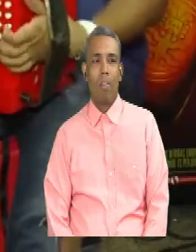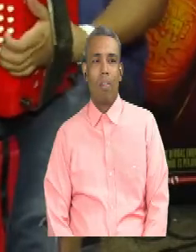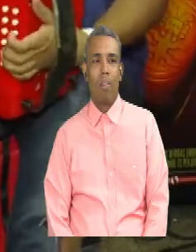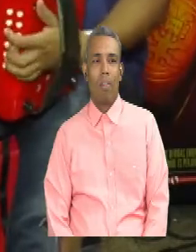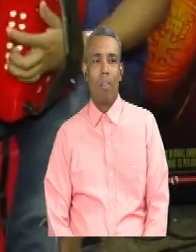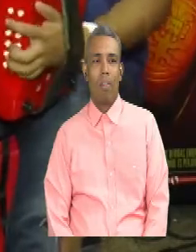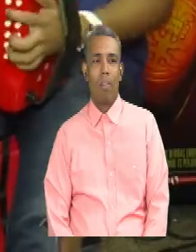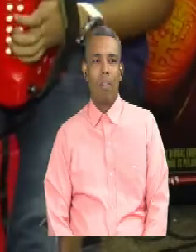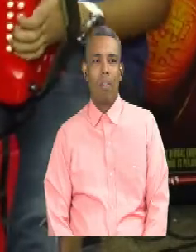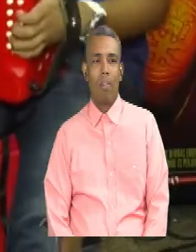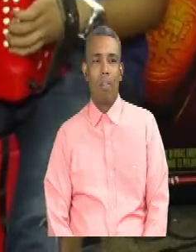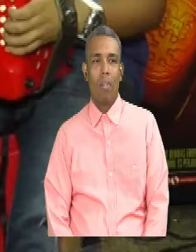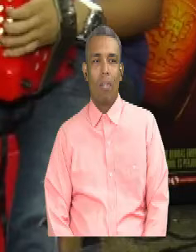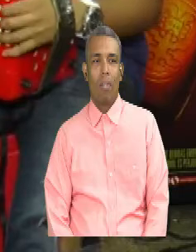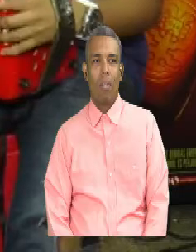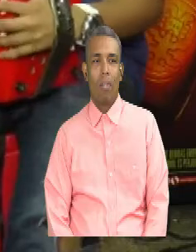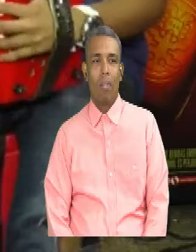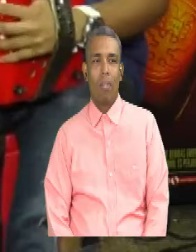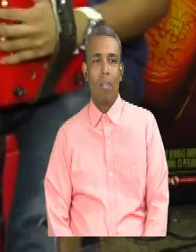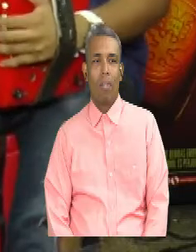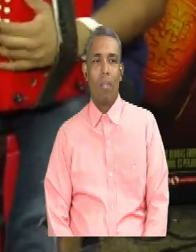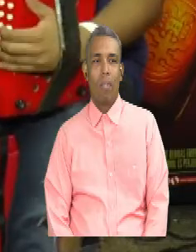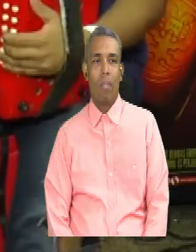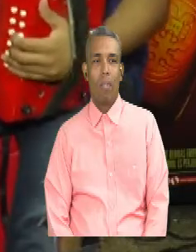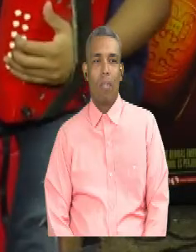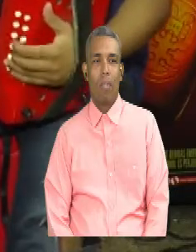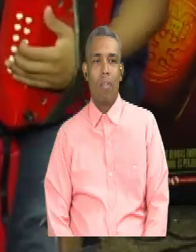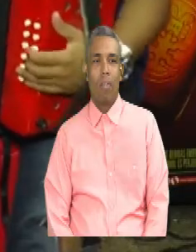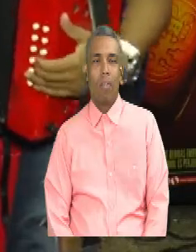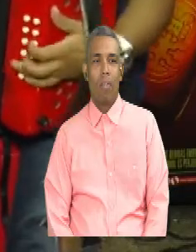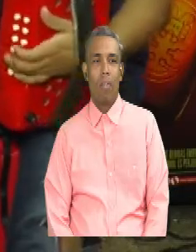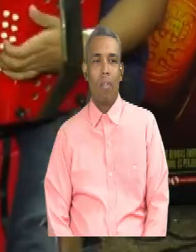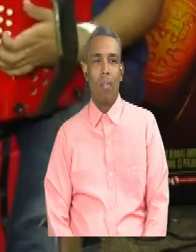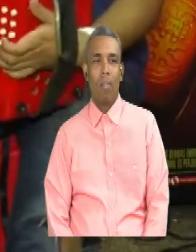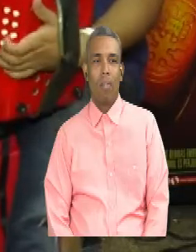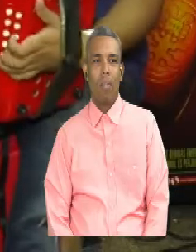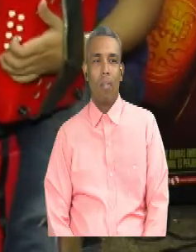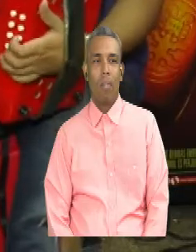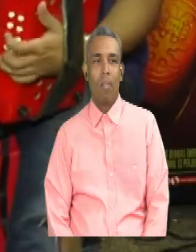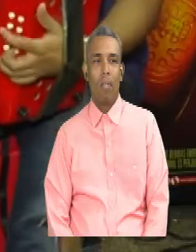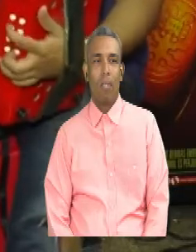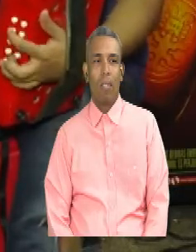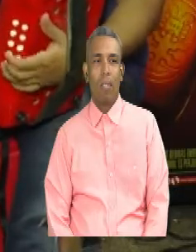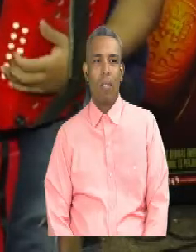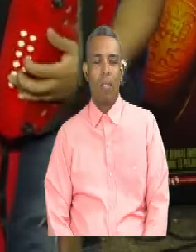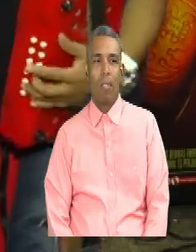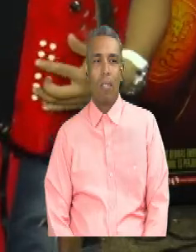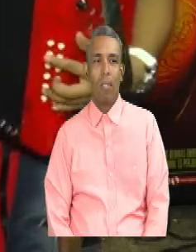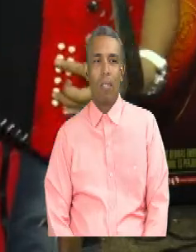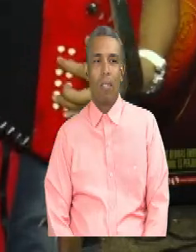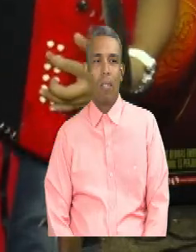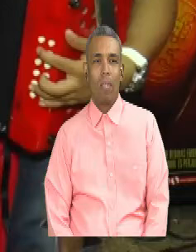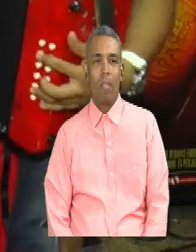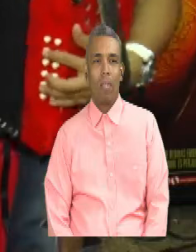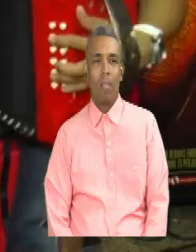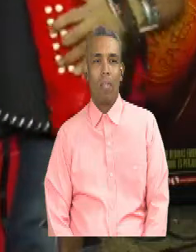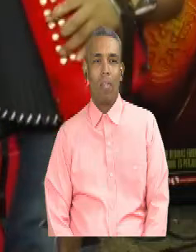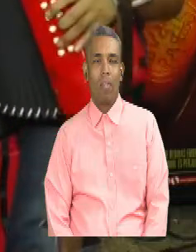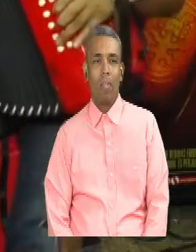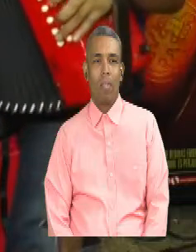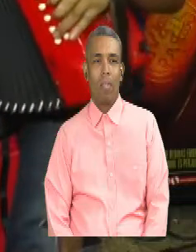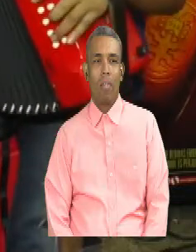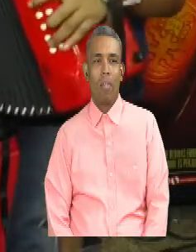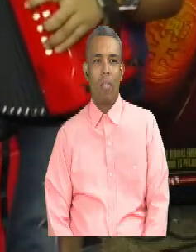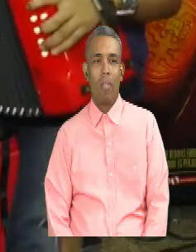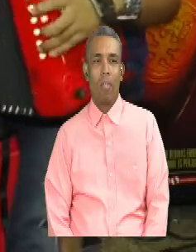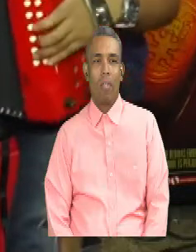Compañera de tanto tiempo, puede hacer que este año nuestra cosecha salga